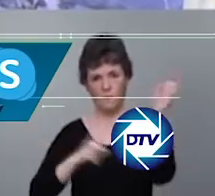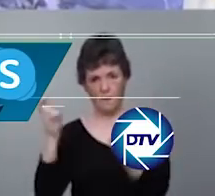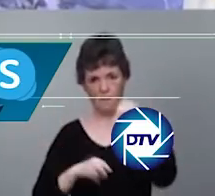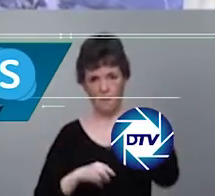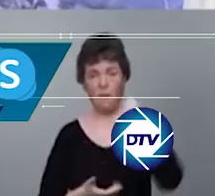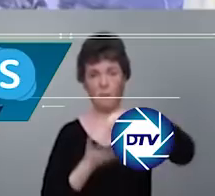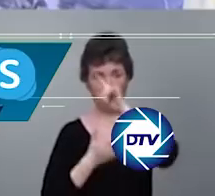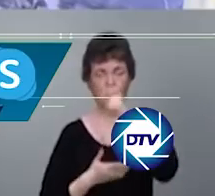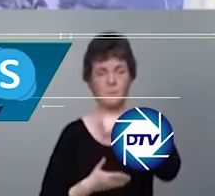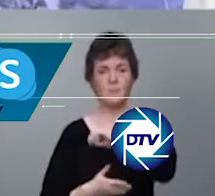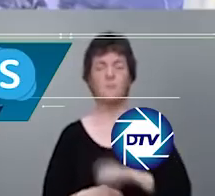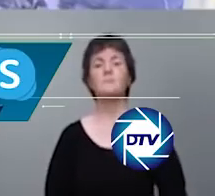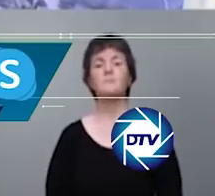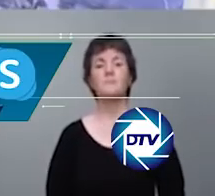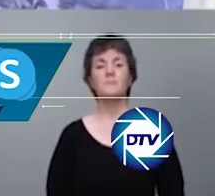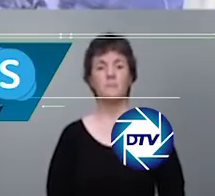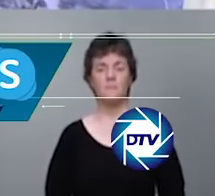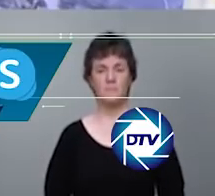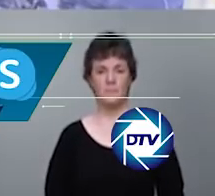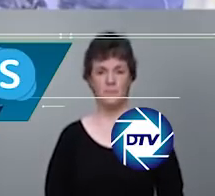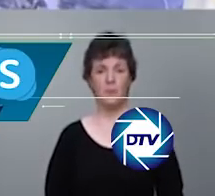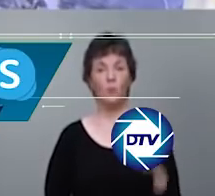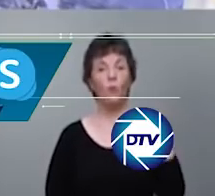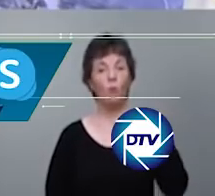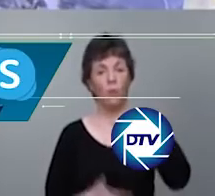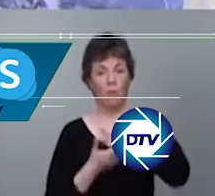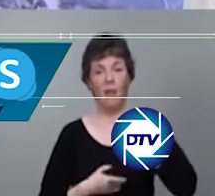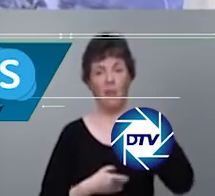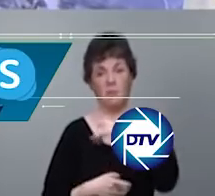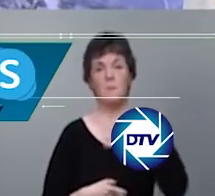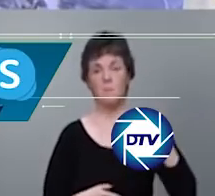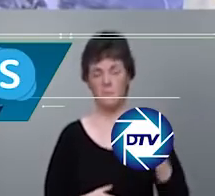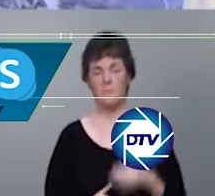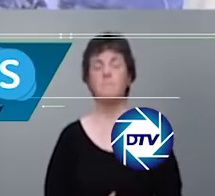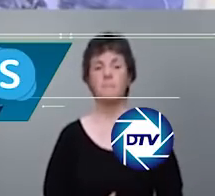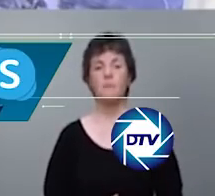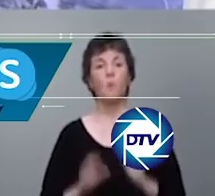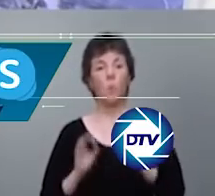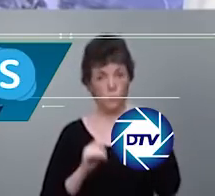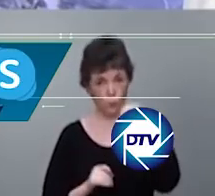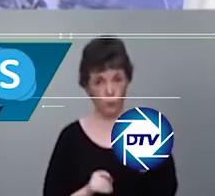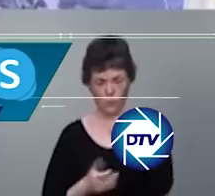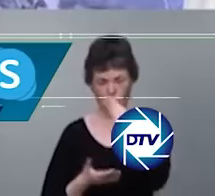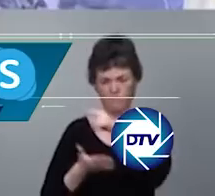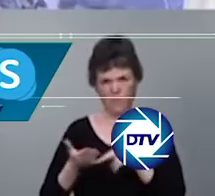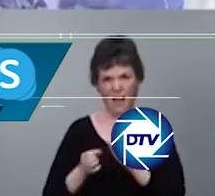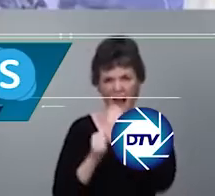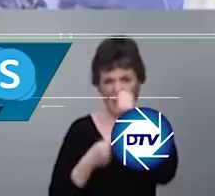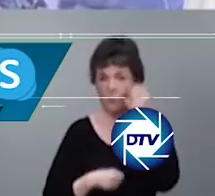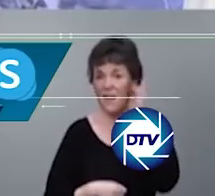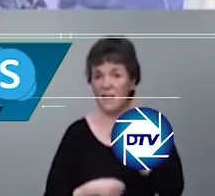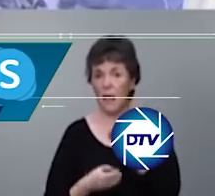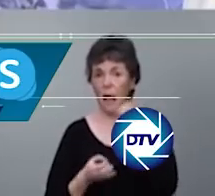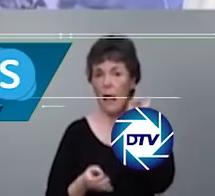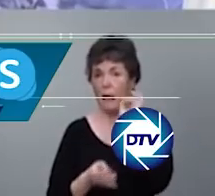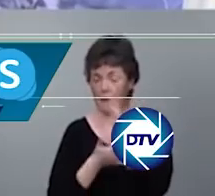y que ni siquiera el juez de vigilancia penitenciaria ni el fiscal de la Audiencia Nacional han tenido conocimiento de ello. Algo que es